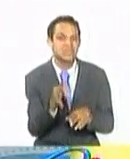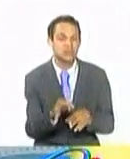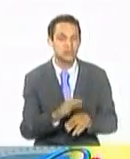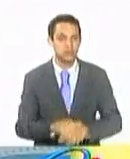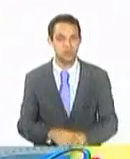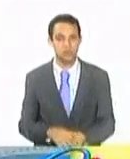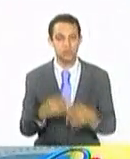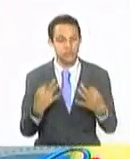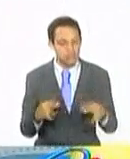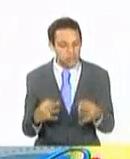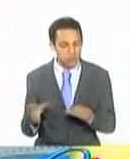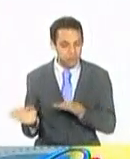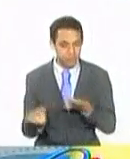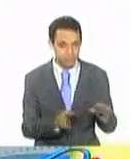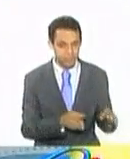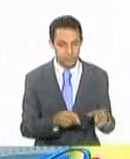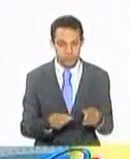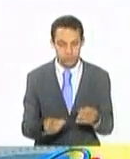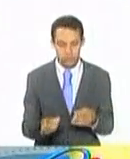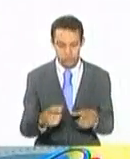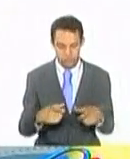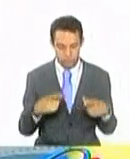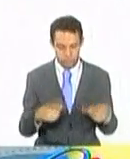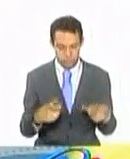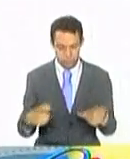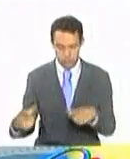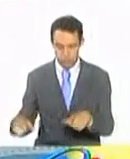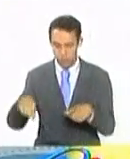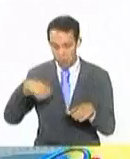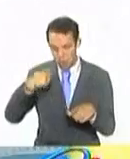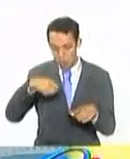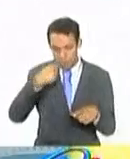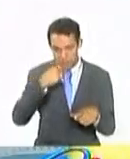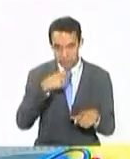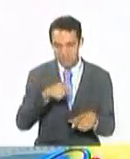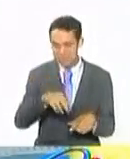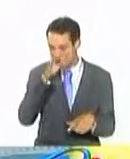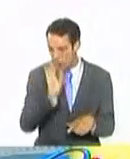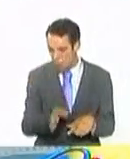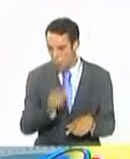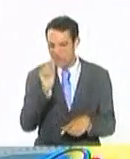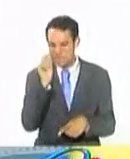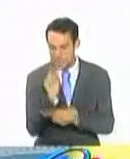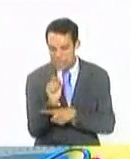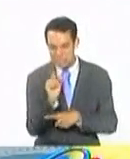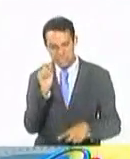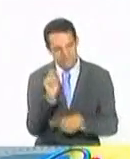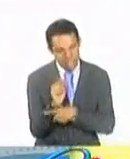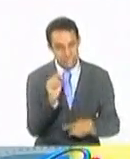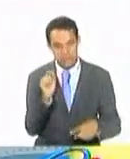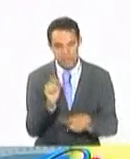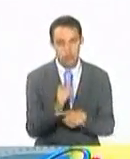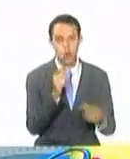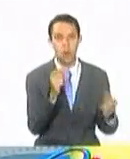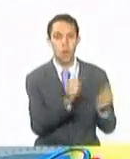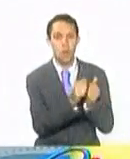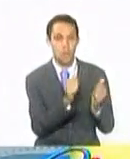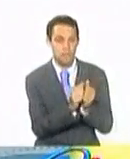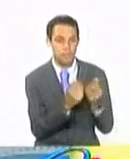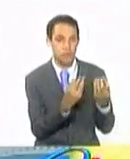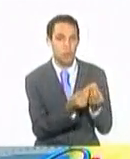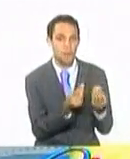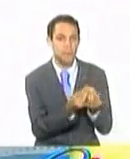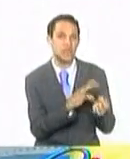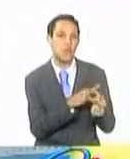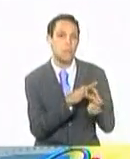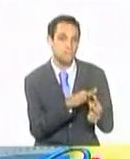ahora la alimentación Sí es muy importante y yo critico y moriré criticando a los colegas médicos